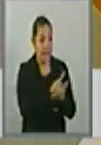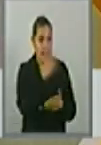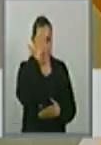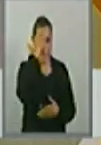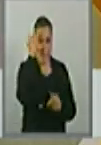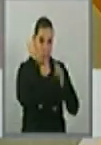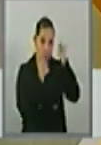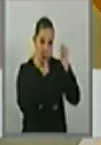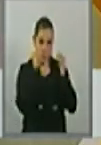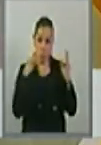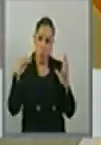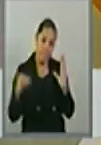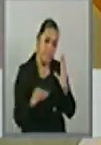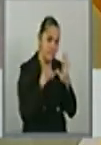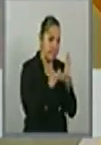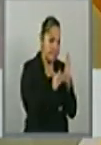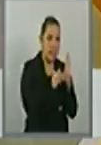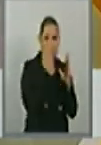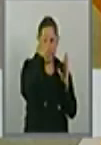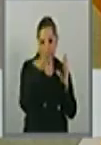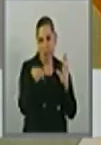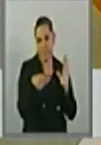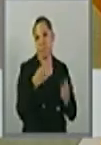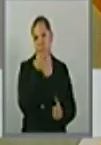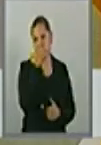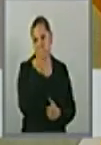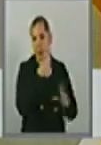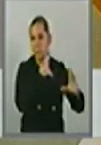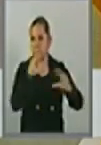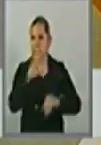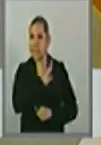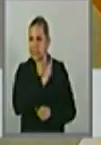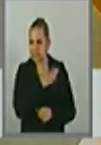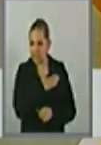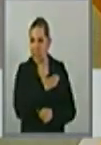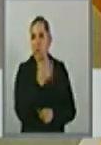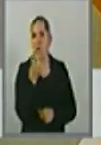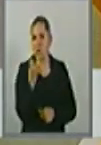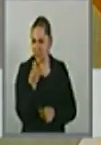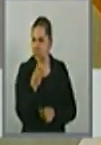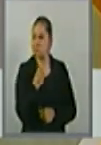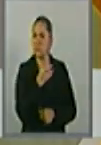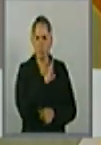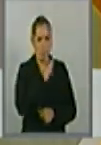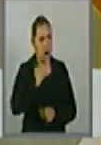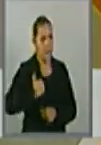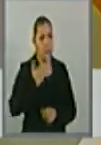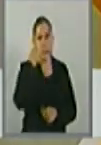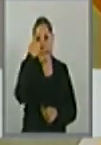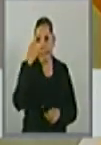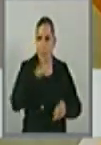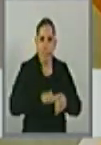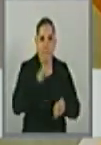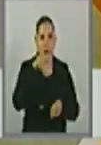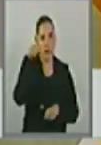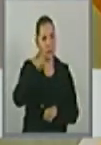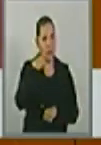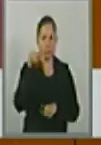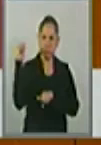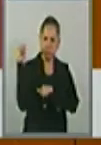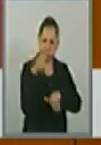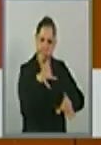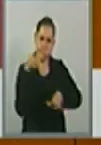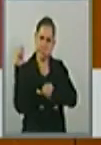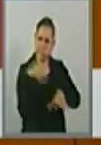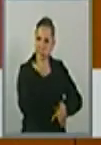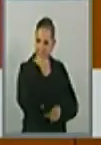turismo en un primer paso para lograr hacer de nuestro país el destino de enseñanza del español más importante del mundo